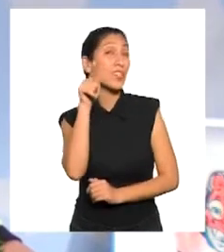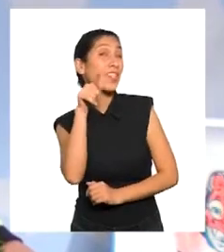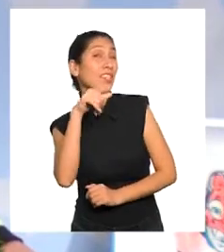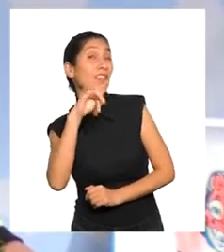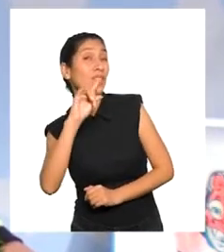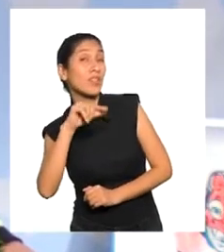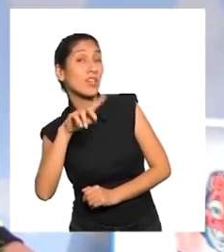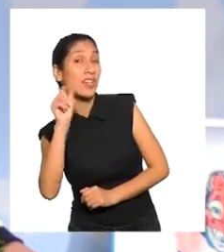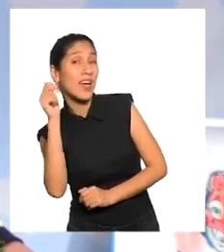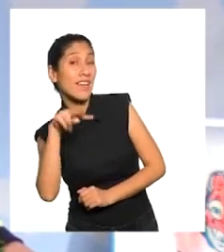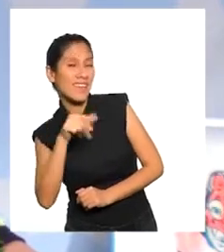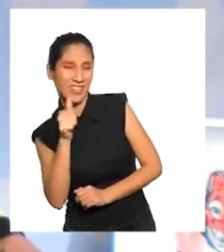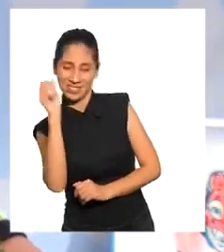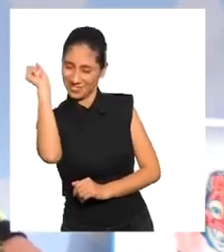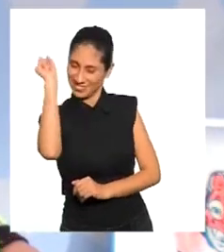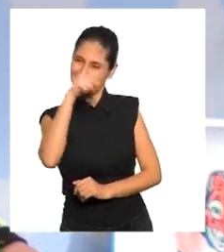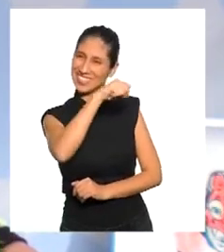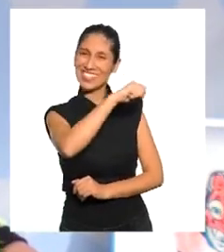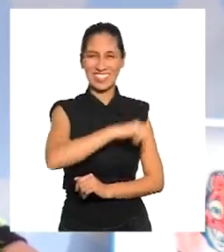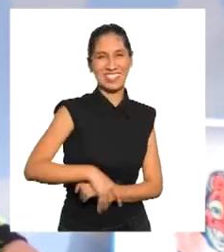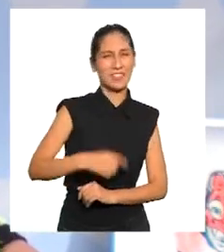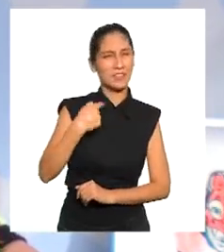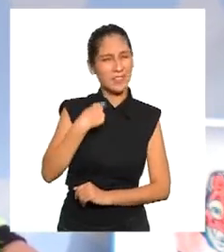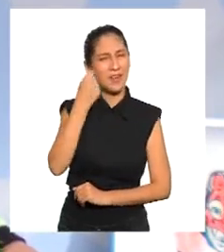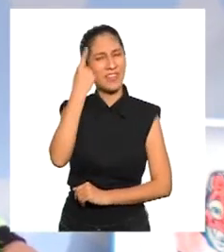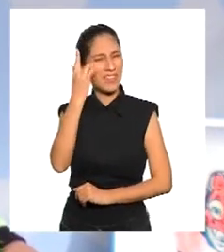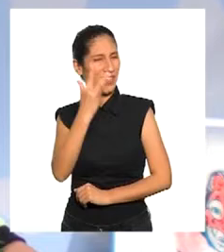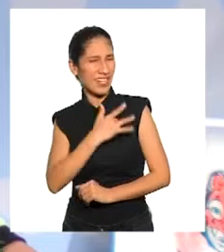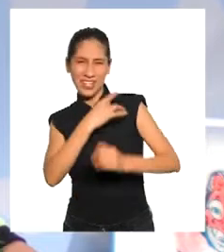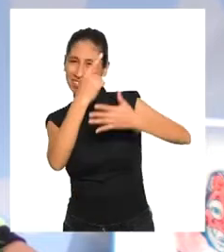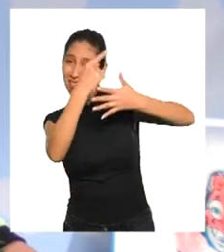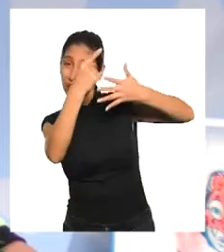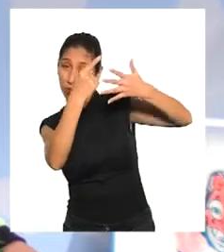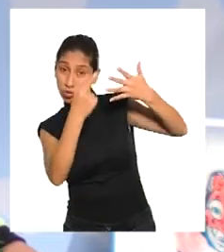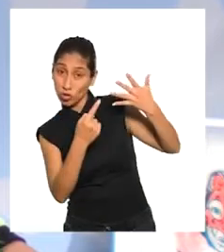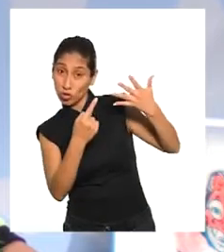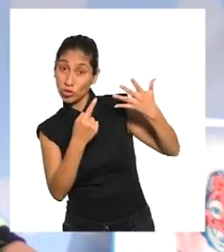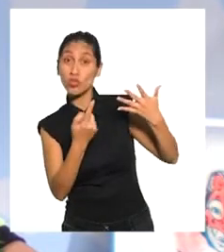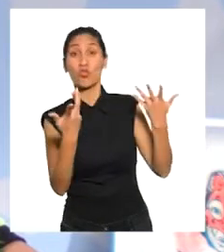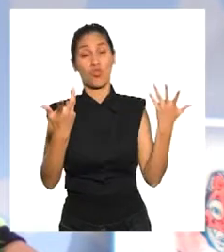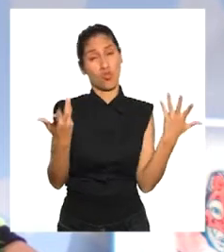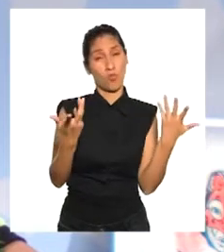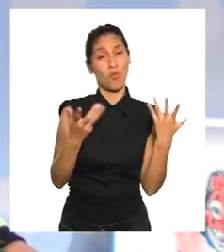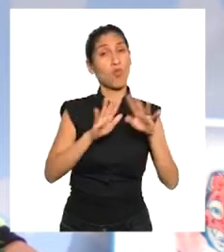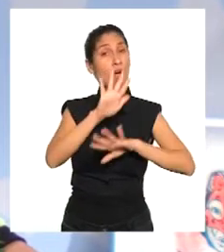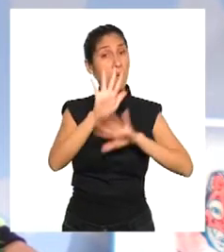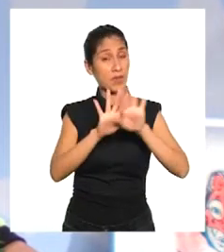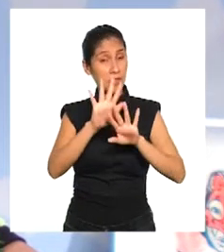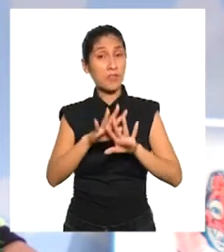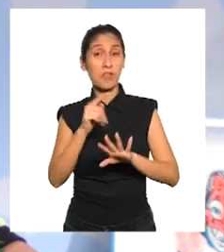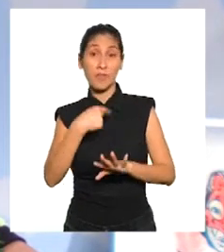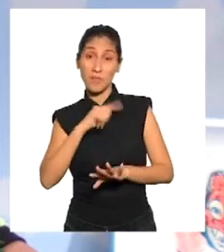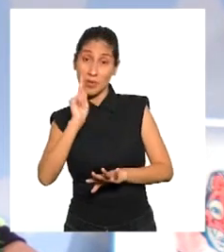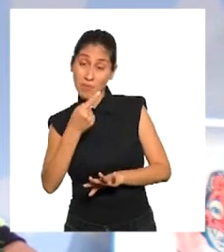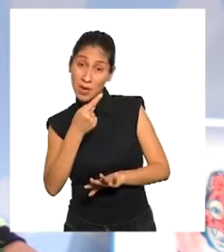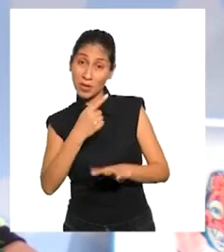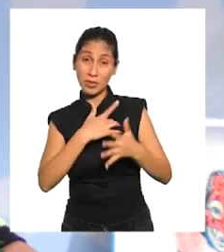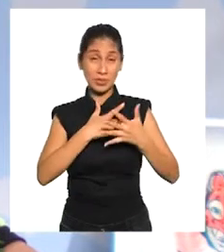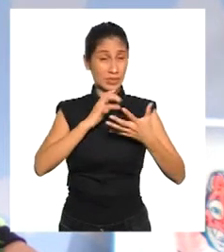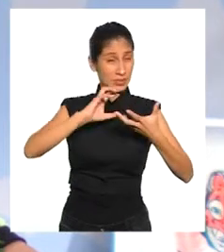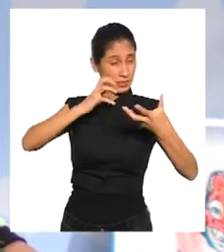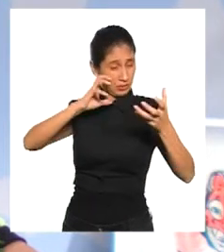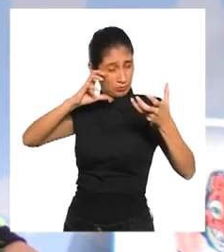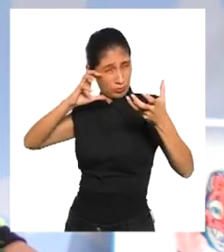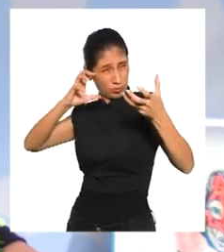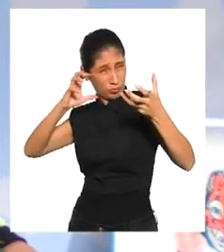Juliana? Por supuesto, me queda claro que las emociones no procesadas se convierten en una especie de fantasmas